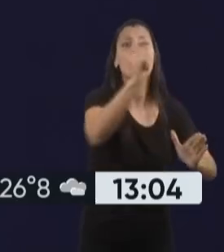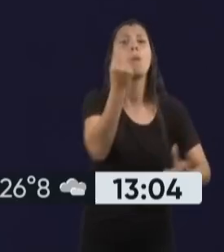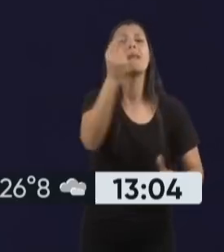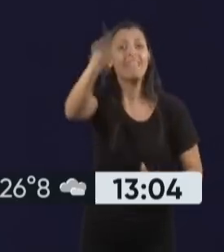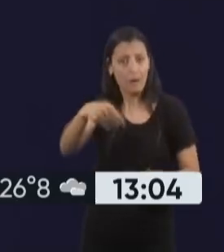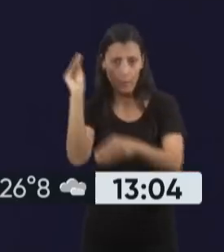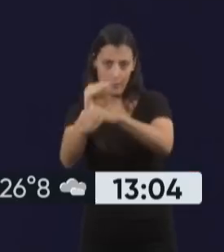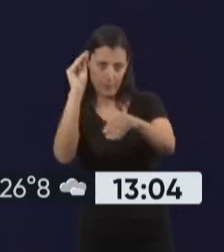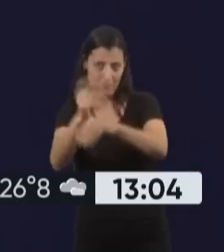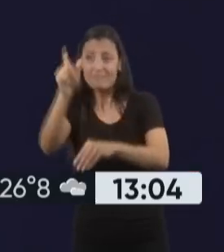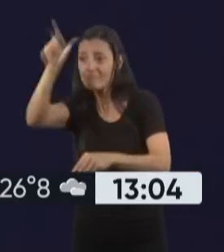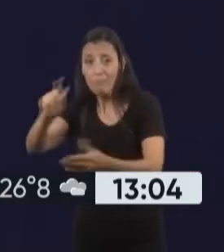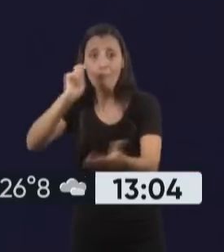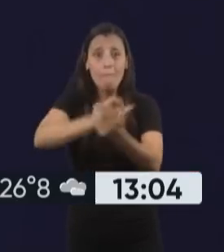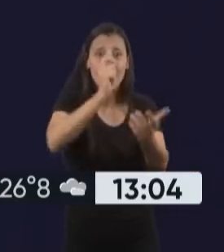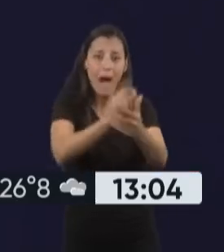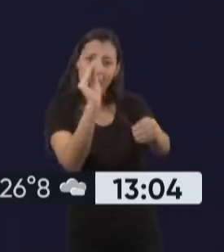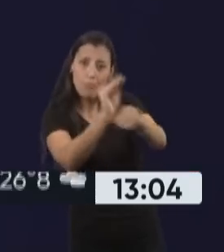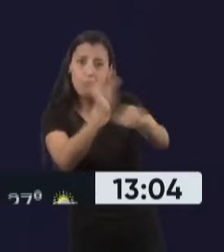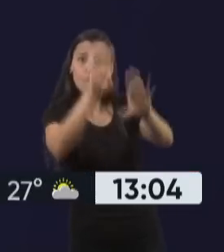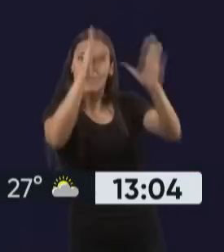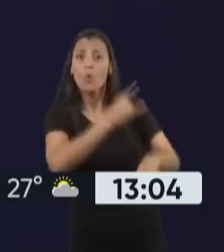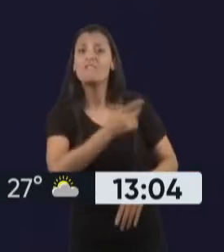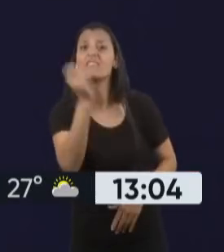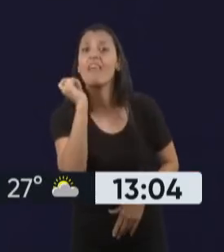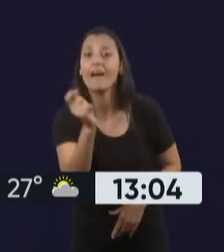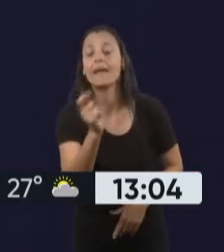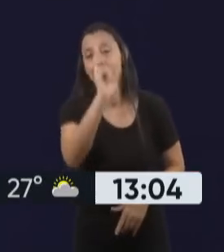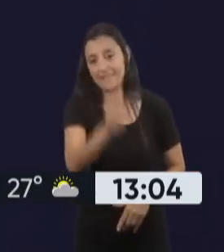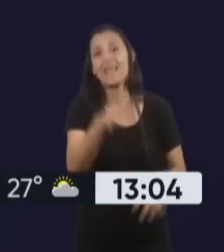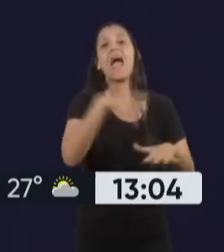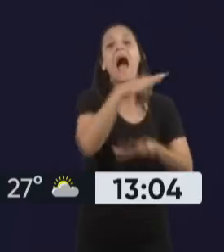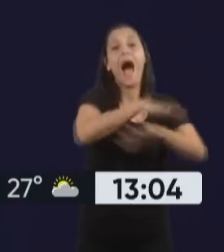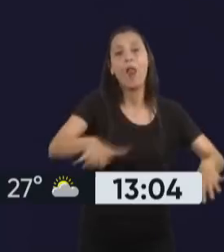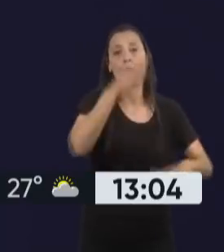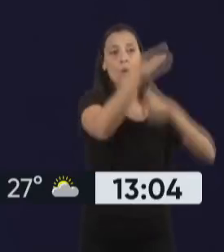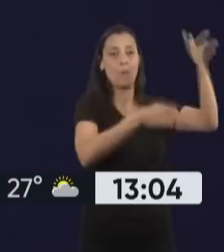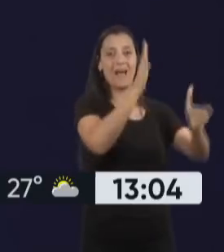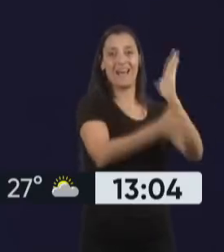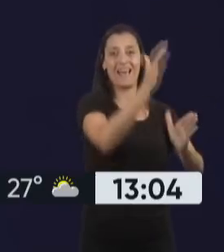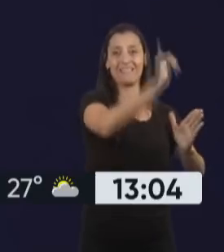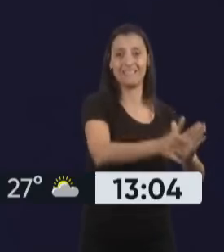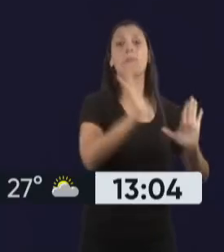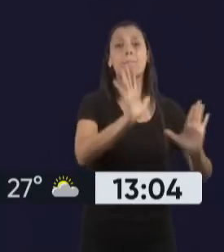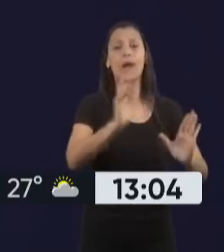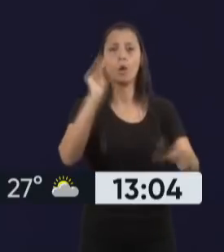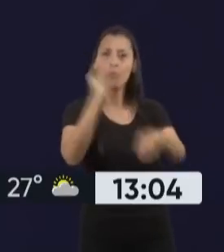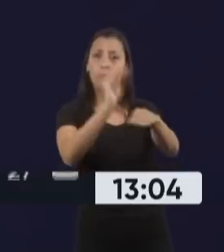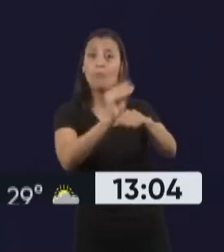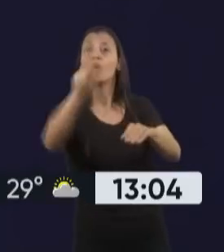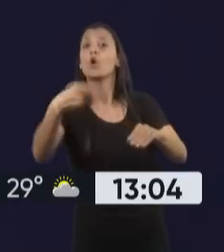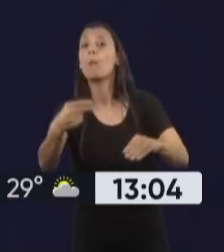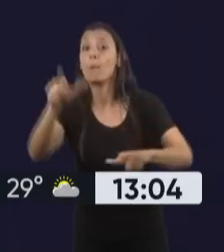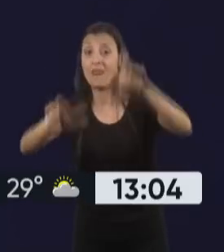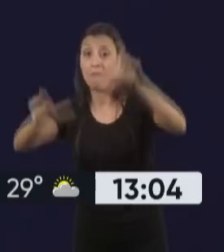gratuita en términos absolutos, sino que es no arancelada para el que asista a la universidad. Pero del otro lado está el contribuyente que va a